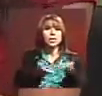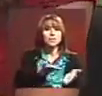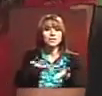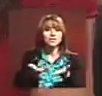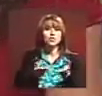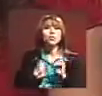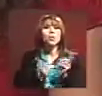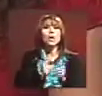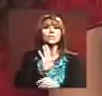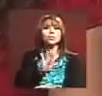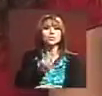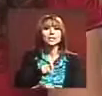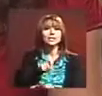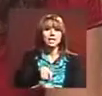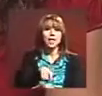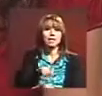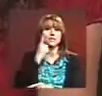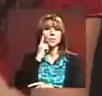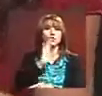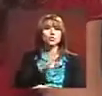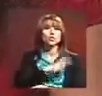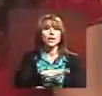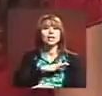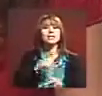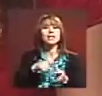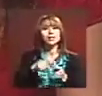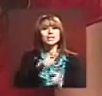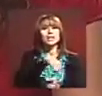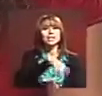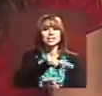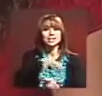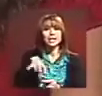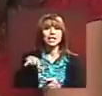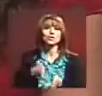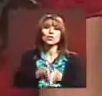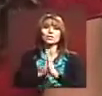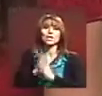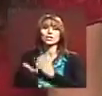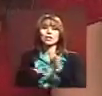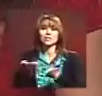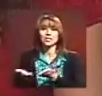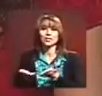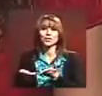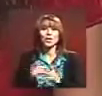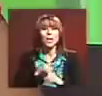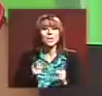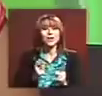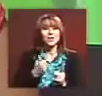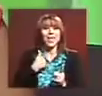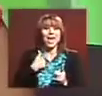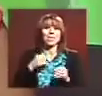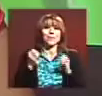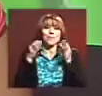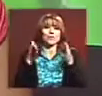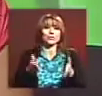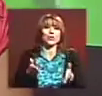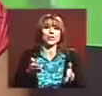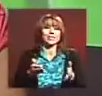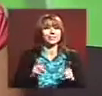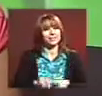las características mismas de la población. Entonces solicitan los servicios y la apertura. Que hayan oferentes es otra cosa, ¿verdad? Eso también puede